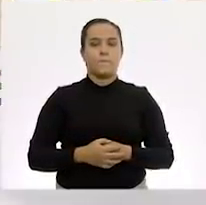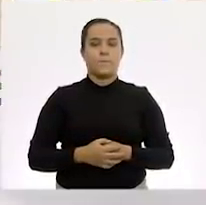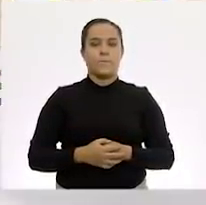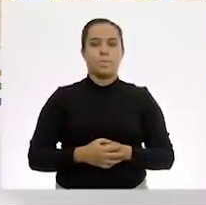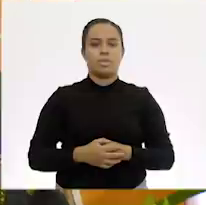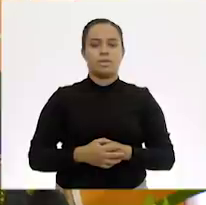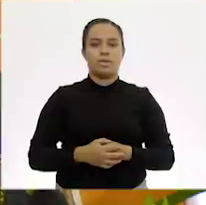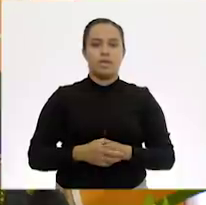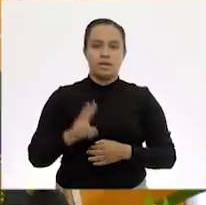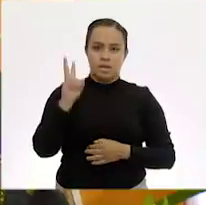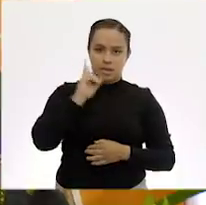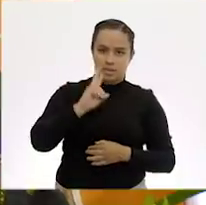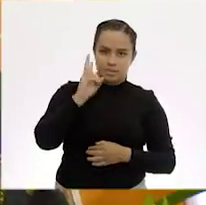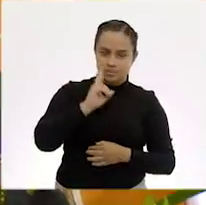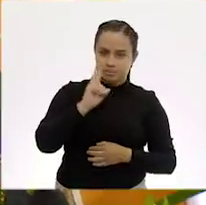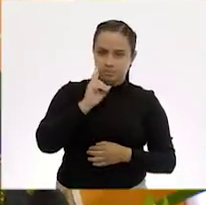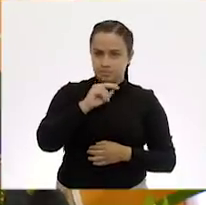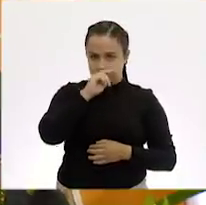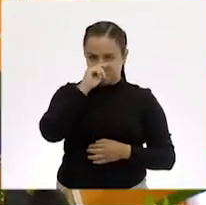Vamos a ver.